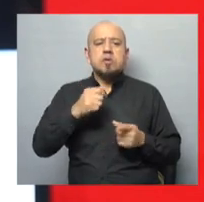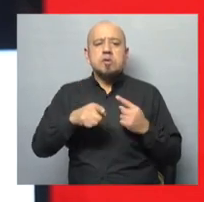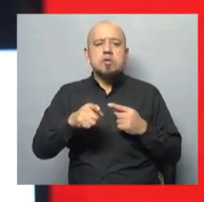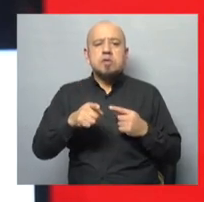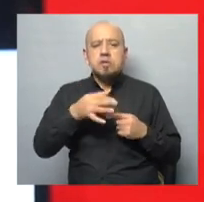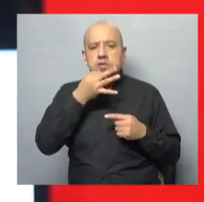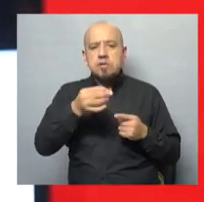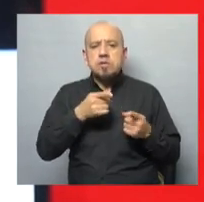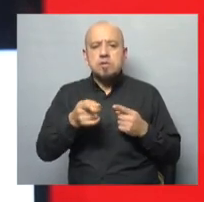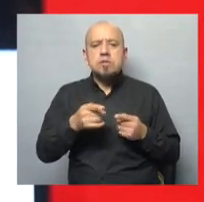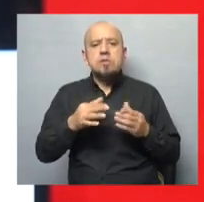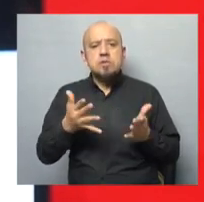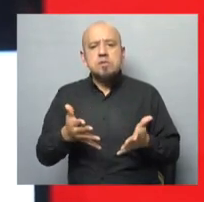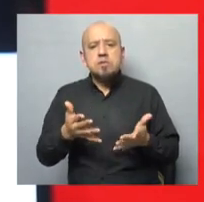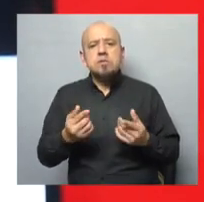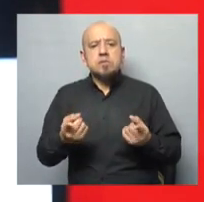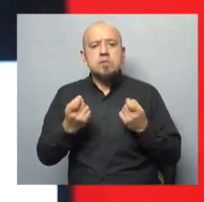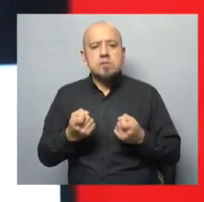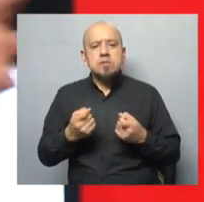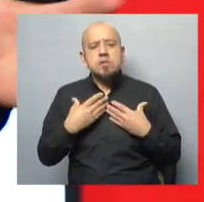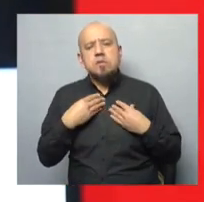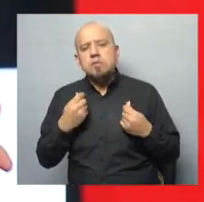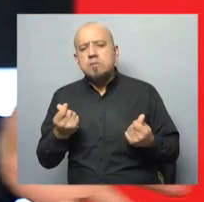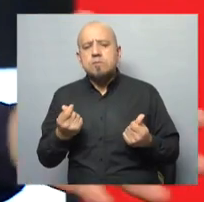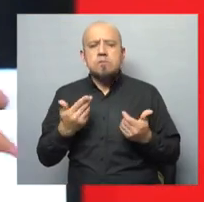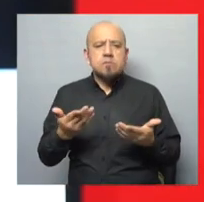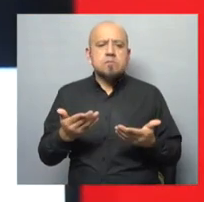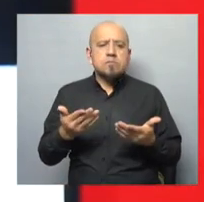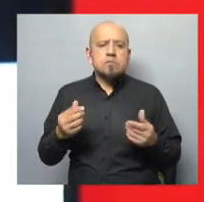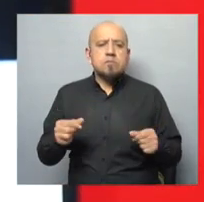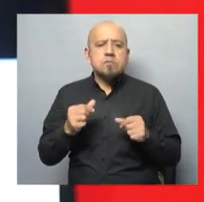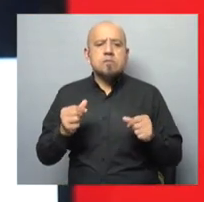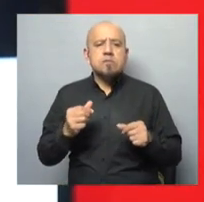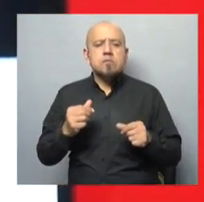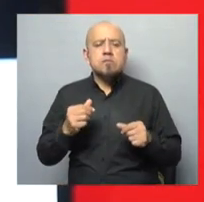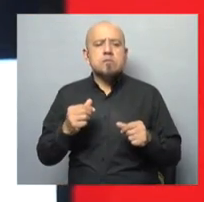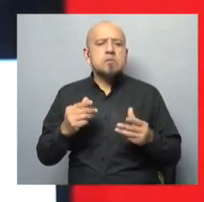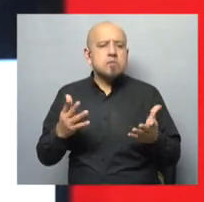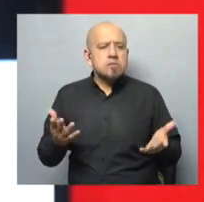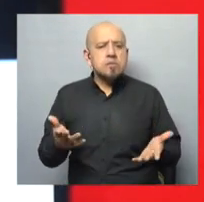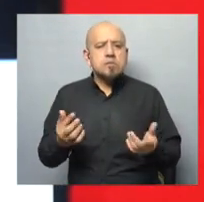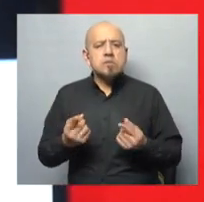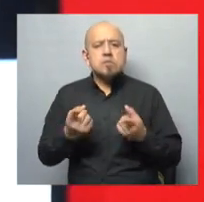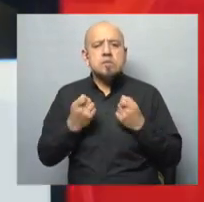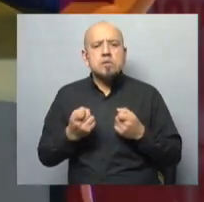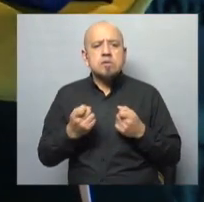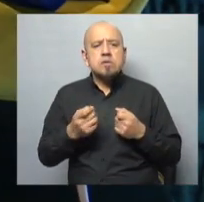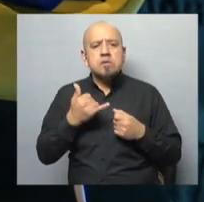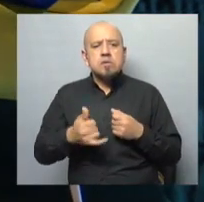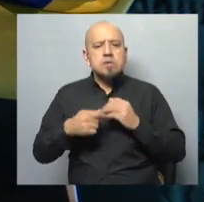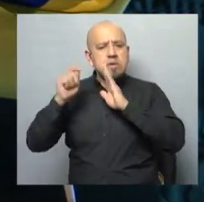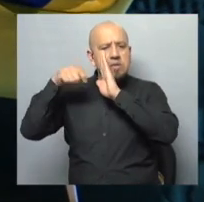época de viejas y alma les decía che será muy necesario cuando se sentía mal no estaba haciendo estaba actuando en la película será muy necesario tener cine